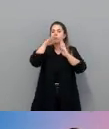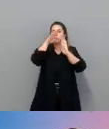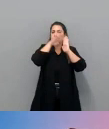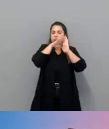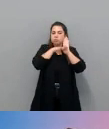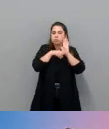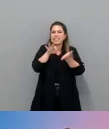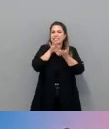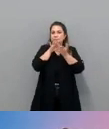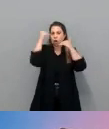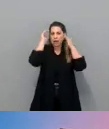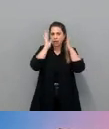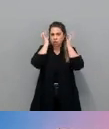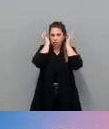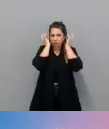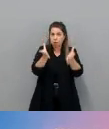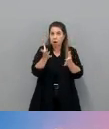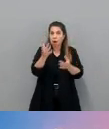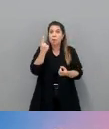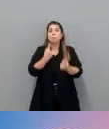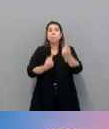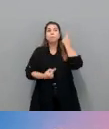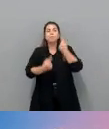temprana, que a veces conciertan